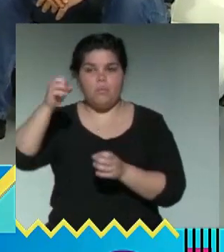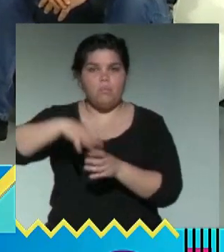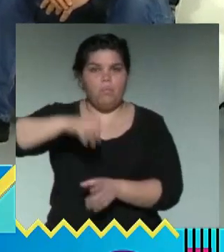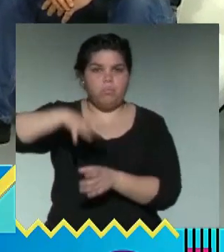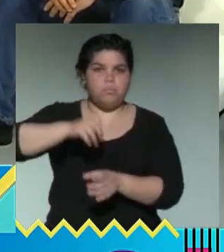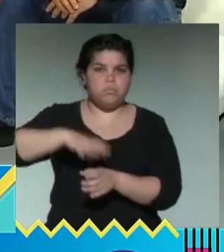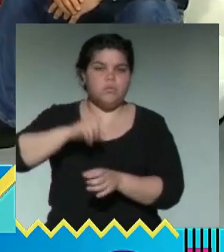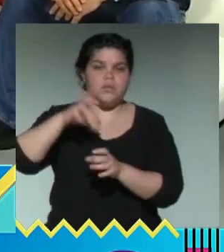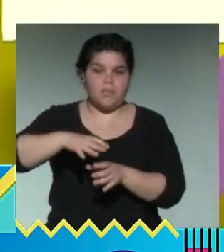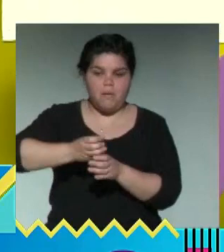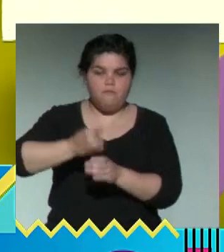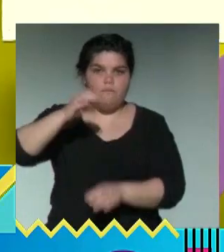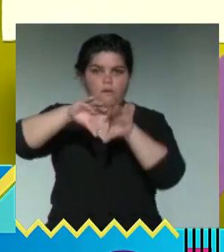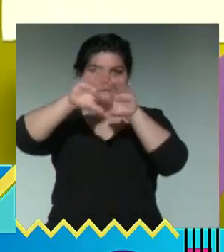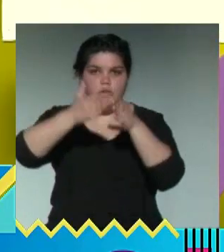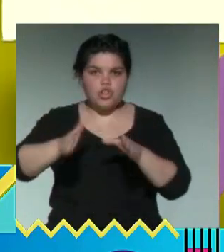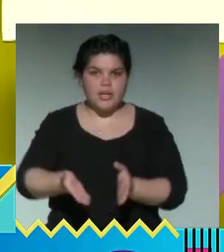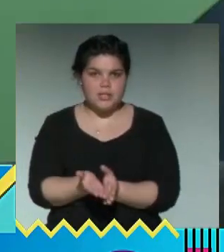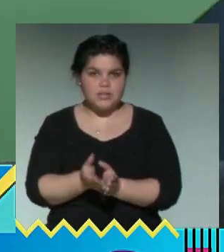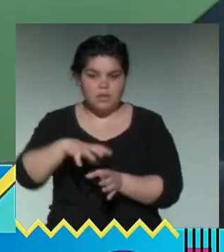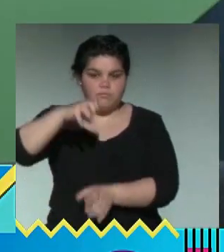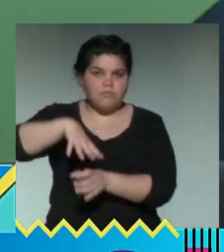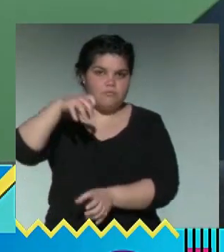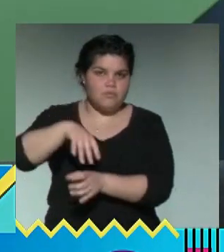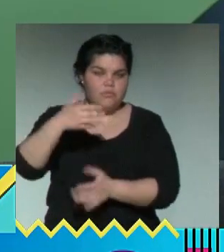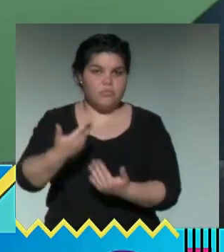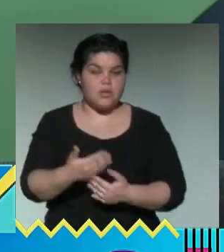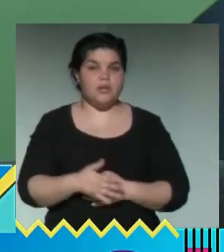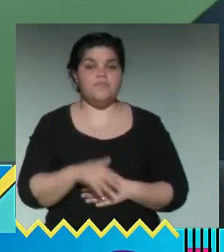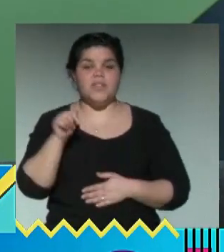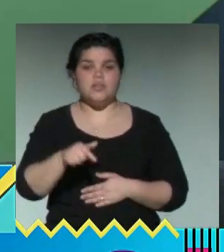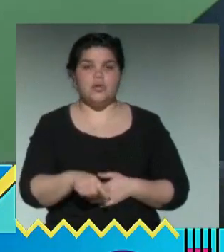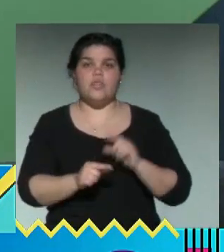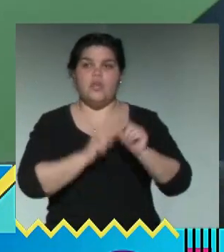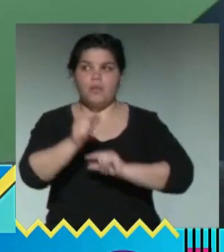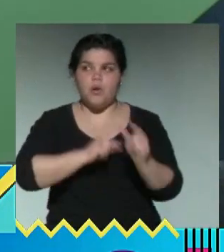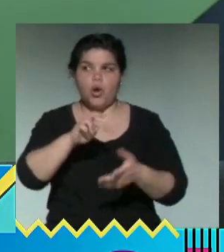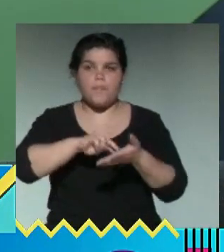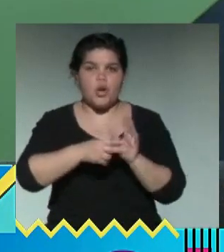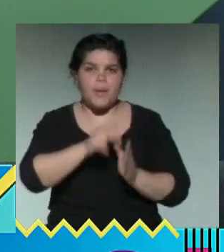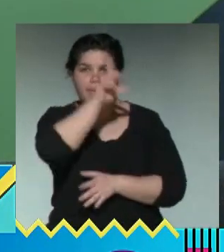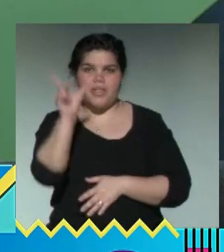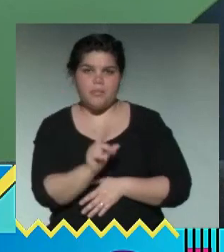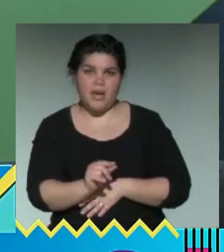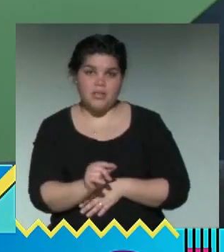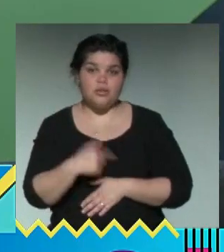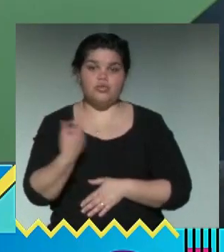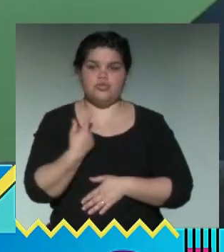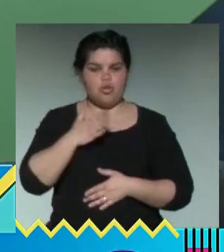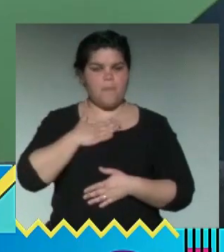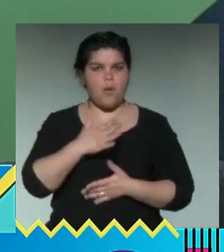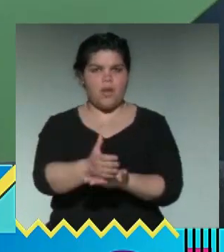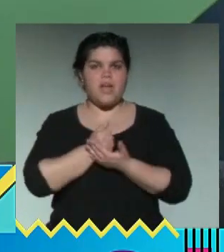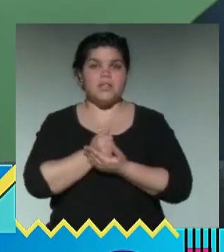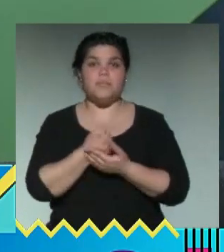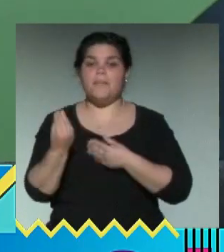solucionar grandes problemas, y también empezar a tomar como propios tal vez grandes problemas del país, ¿no? O sea, siempre estamos, por